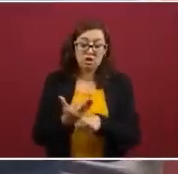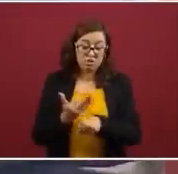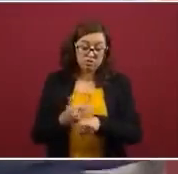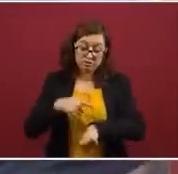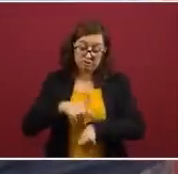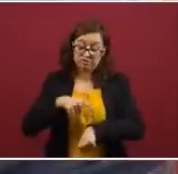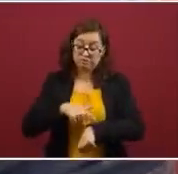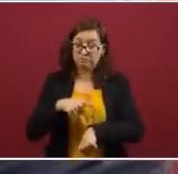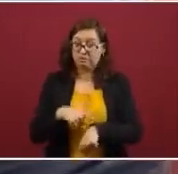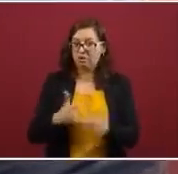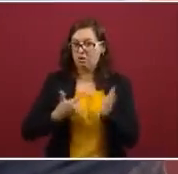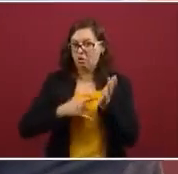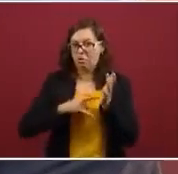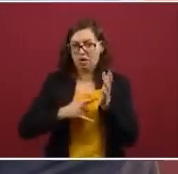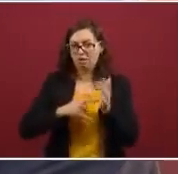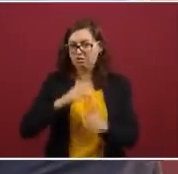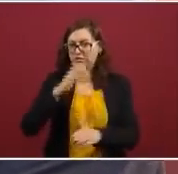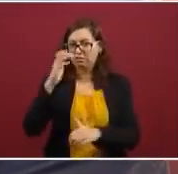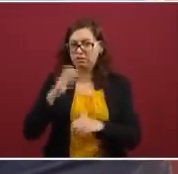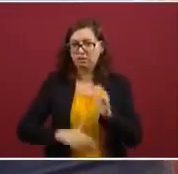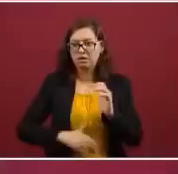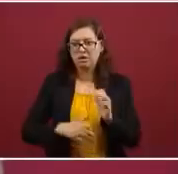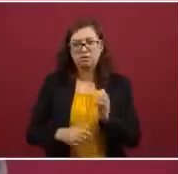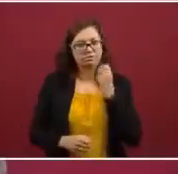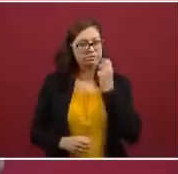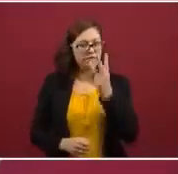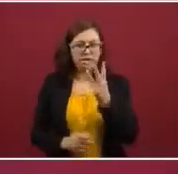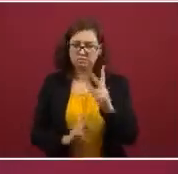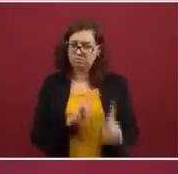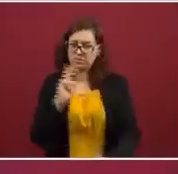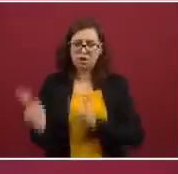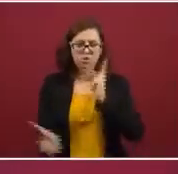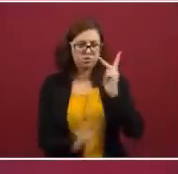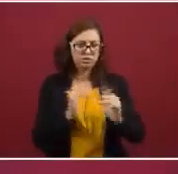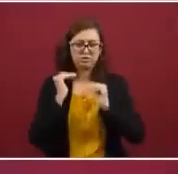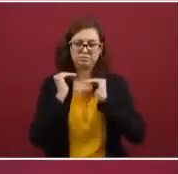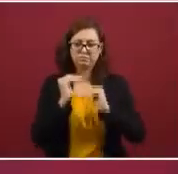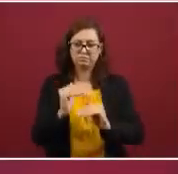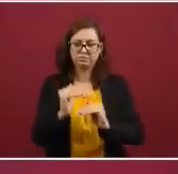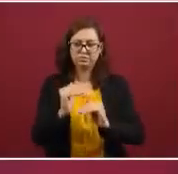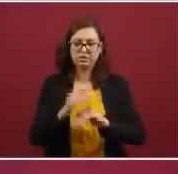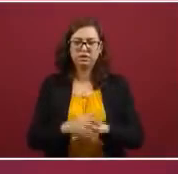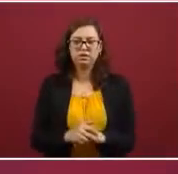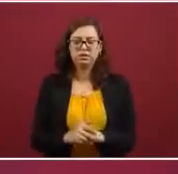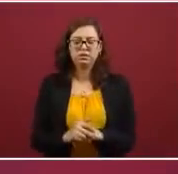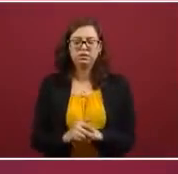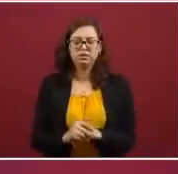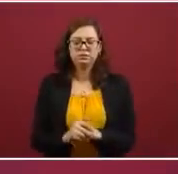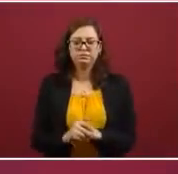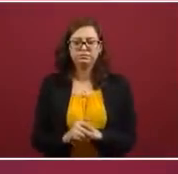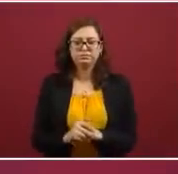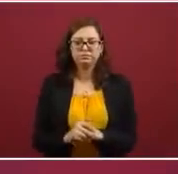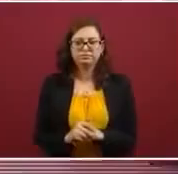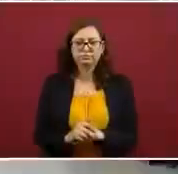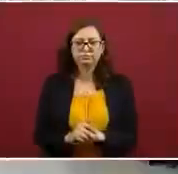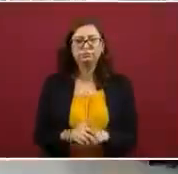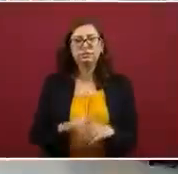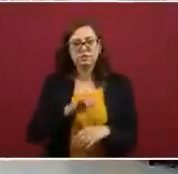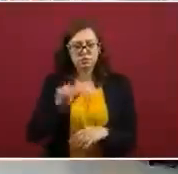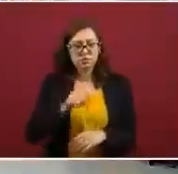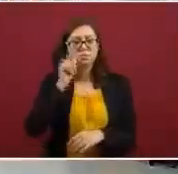ahora el tiempo, si les parece, 3 preguntas para tener tema